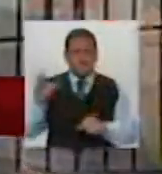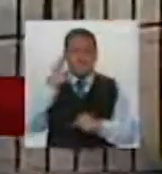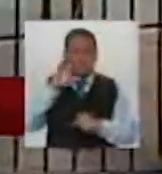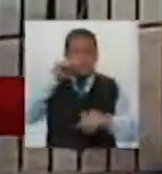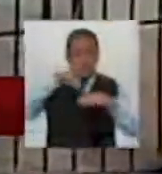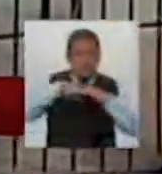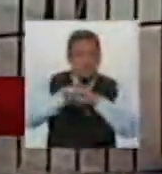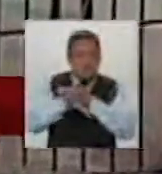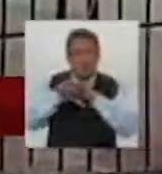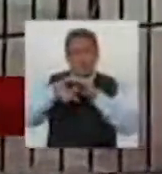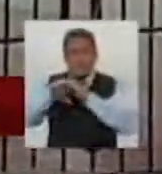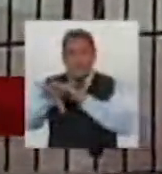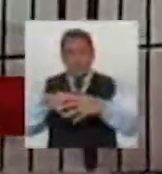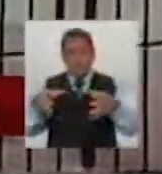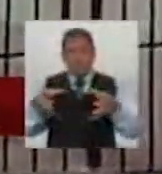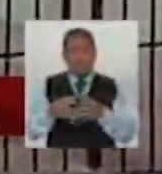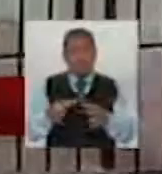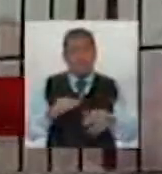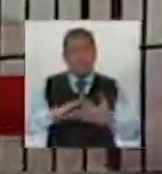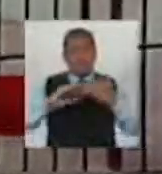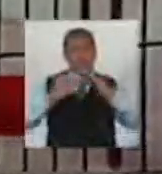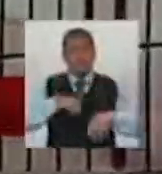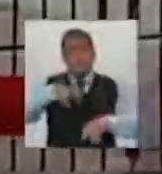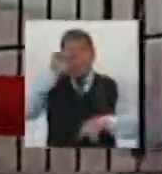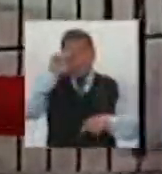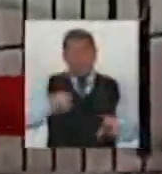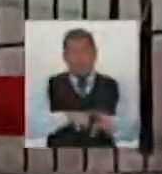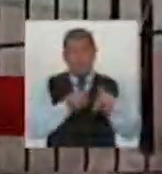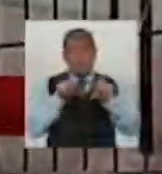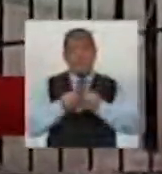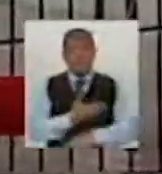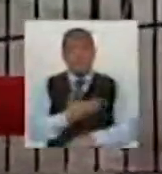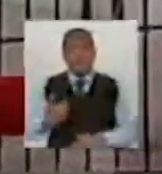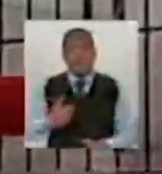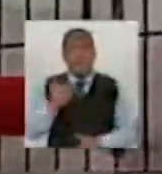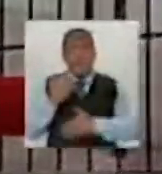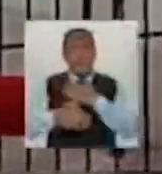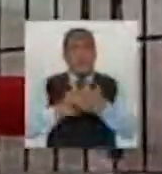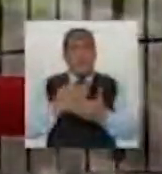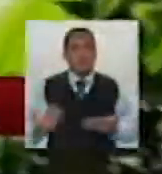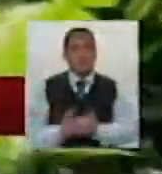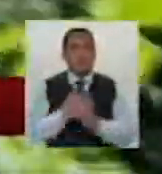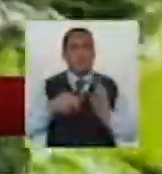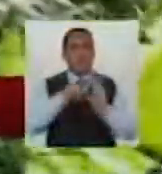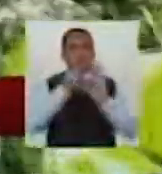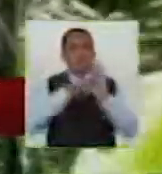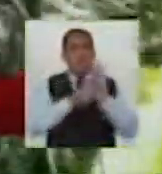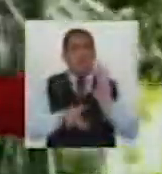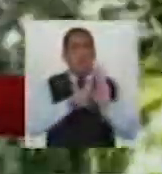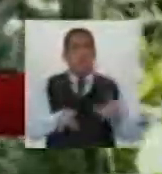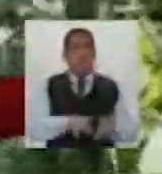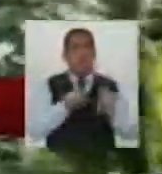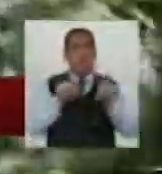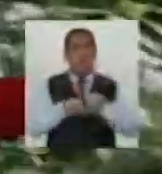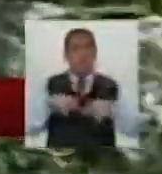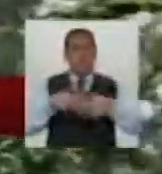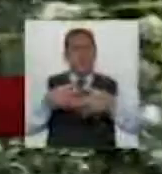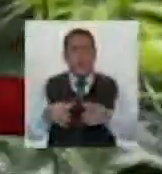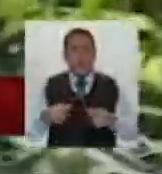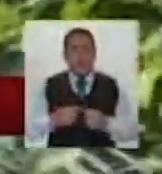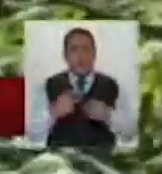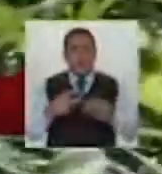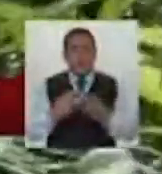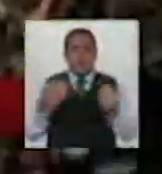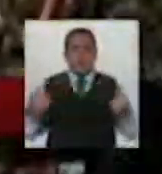en todos los sectores de la sociedad peruana y por ello el gobierno desarrolla una normatividad legal a la par de la lucha de las